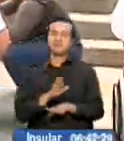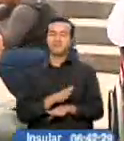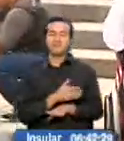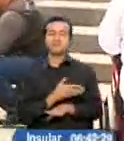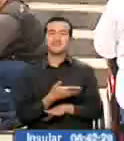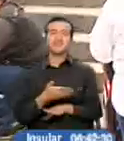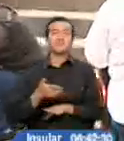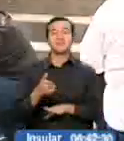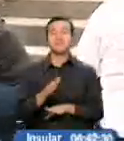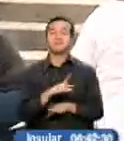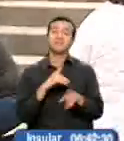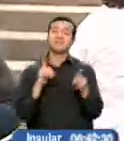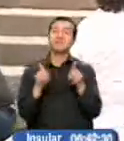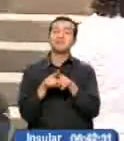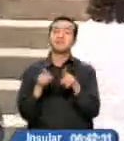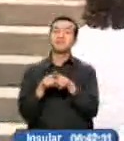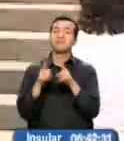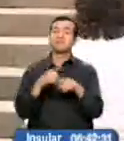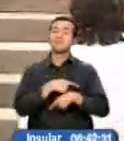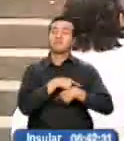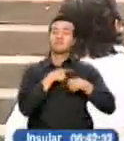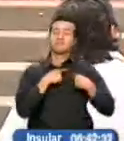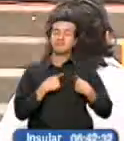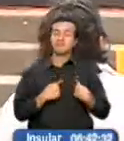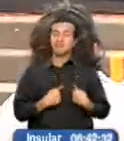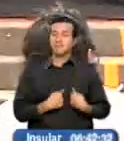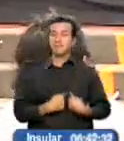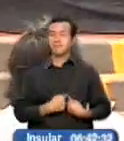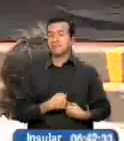algo parecido a un corazón,